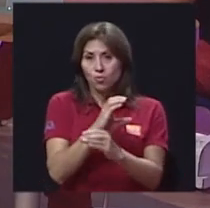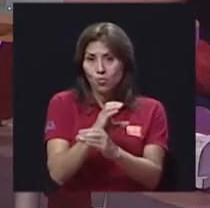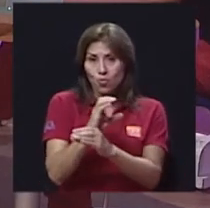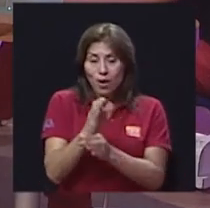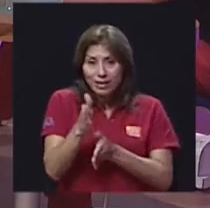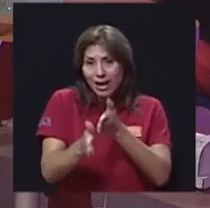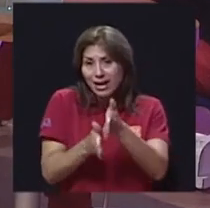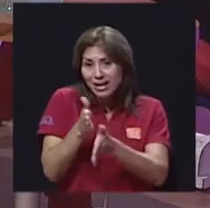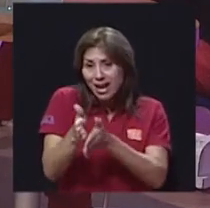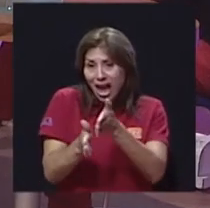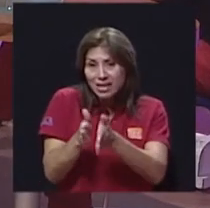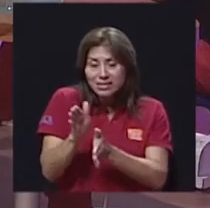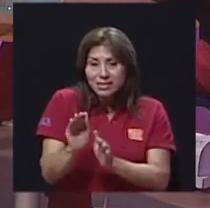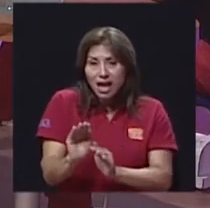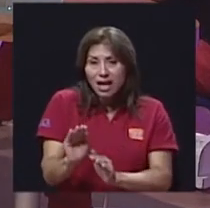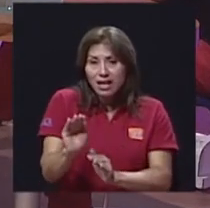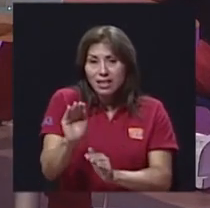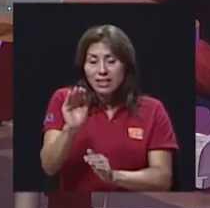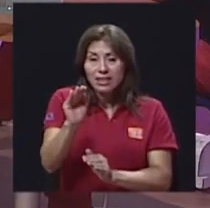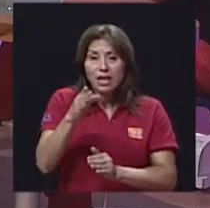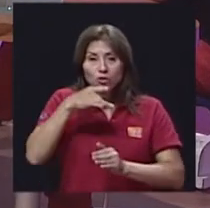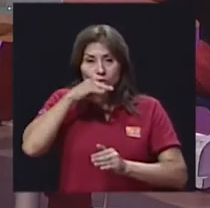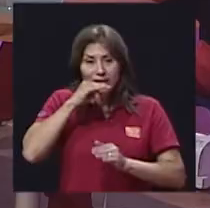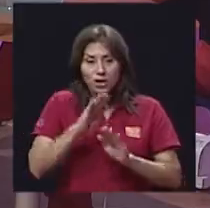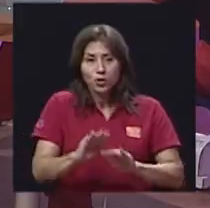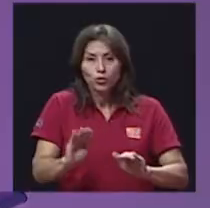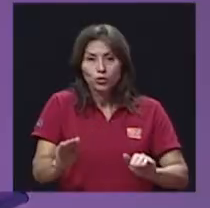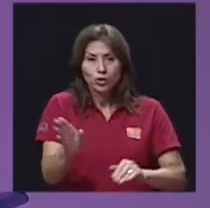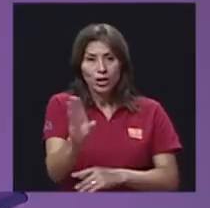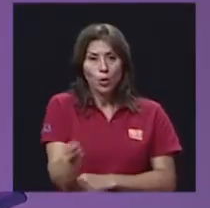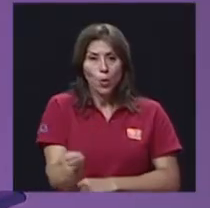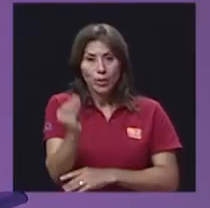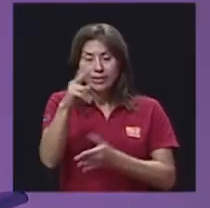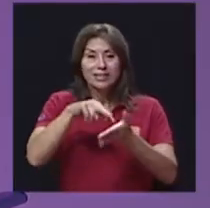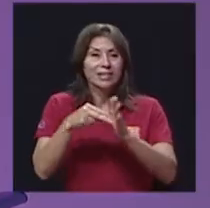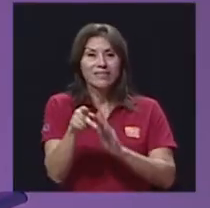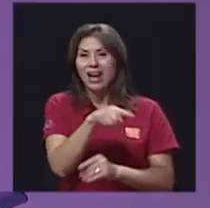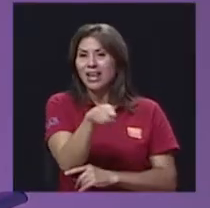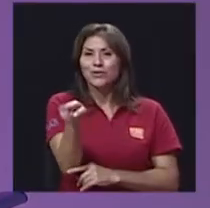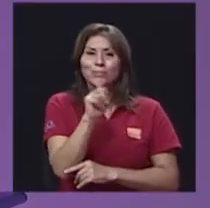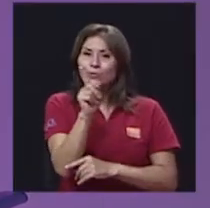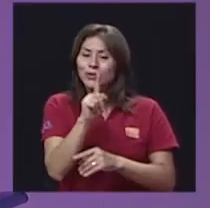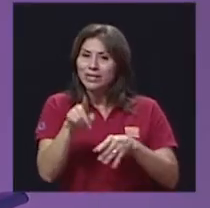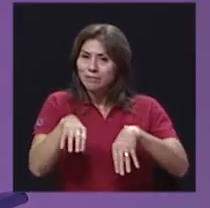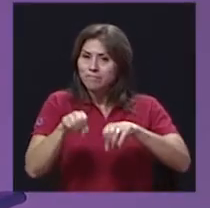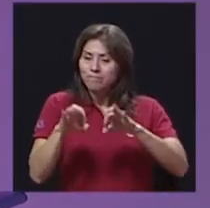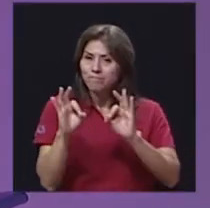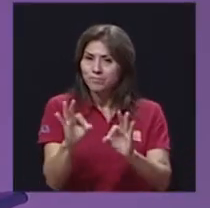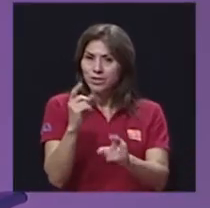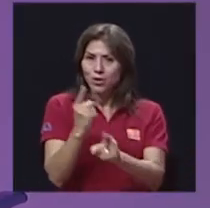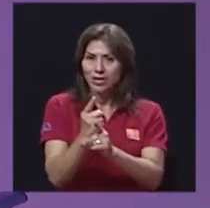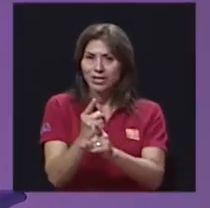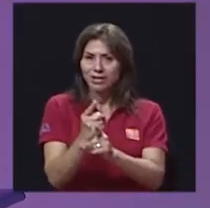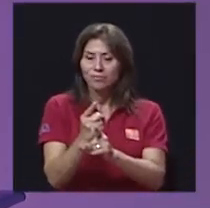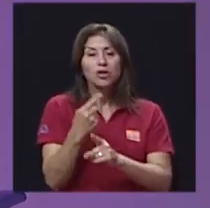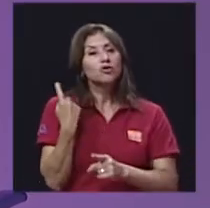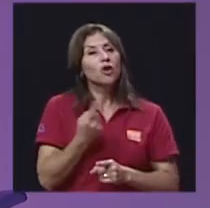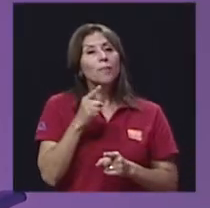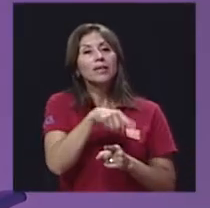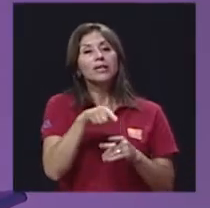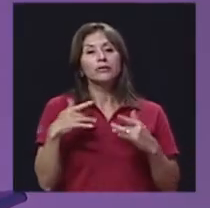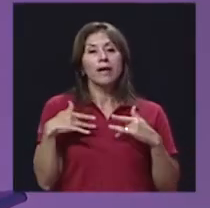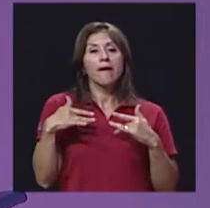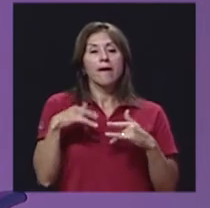niños, no la están ejerciendo debidamente, sino que era nada más para quitarse el proceso de pensión. ¿Y qué pasó ahora? Ahora hay